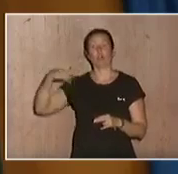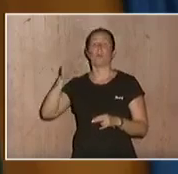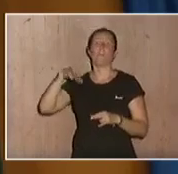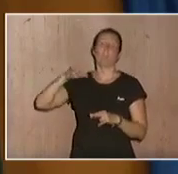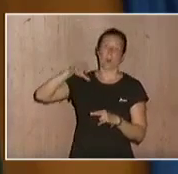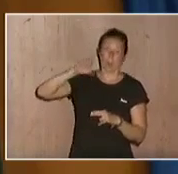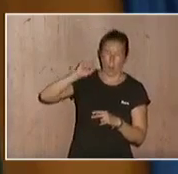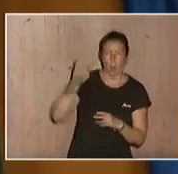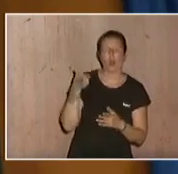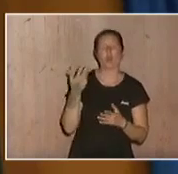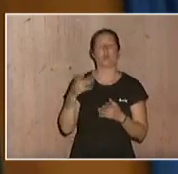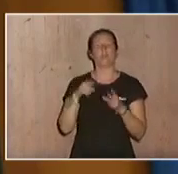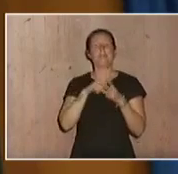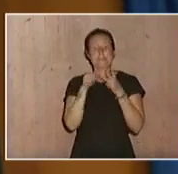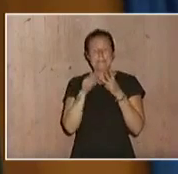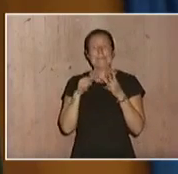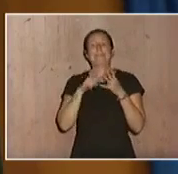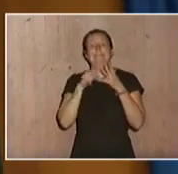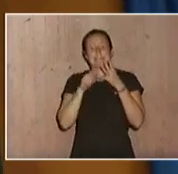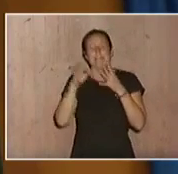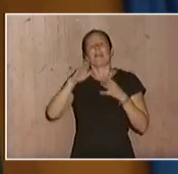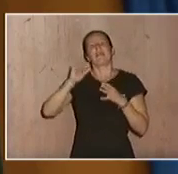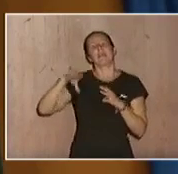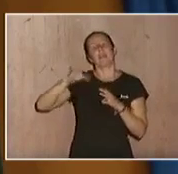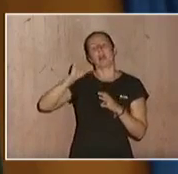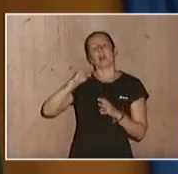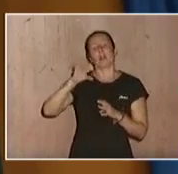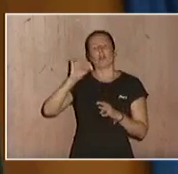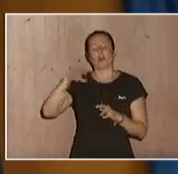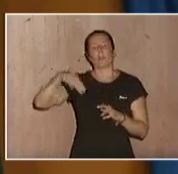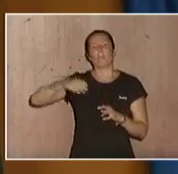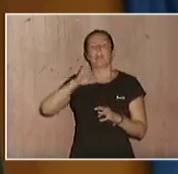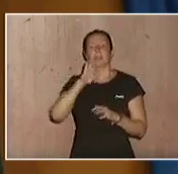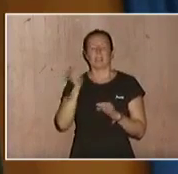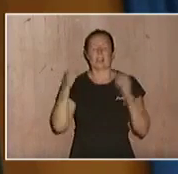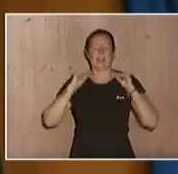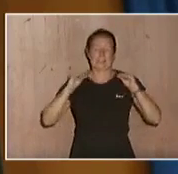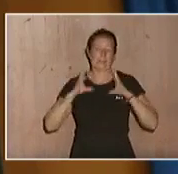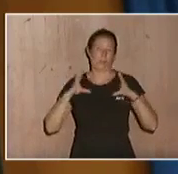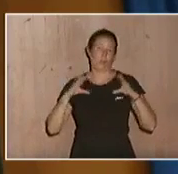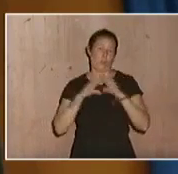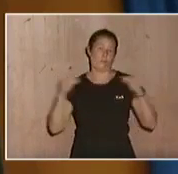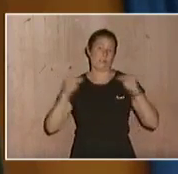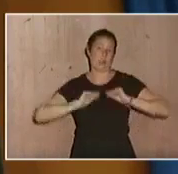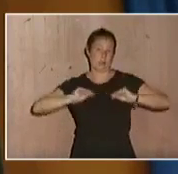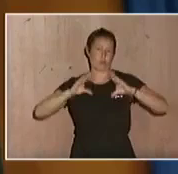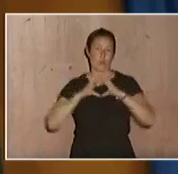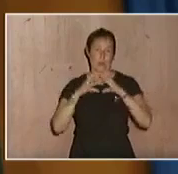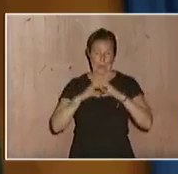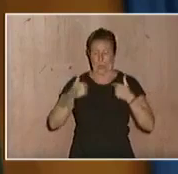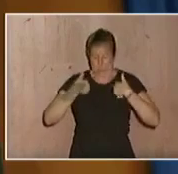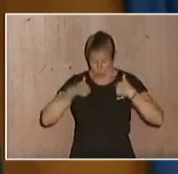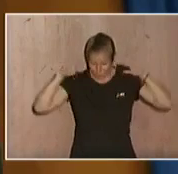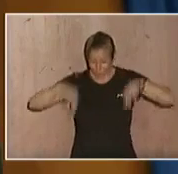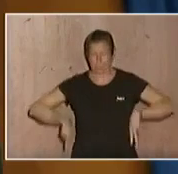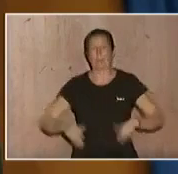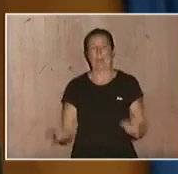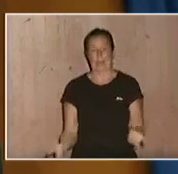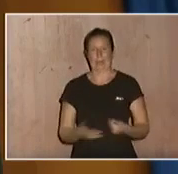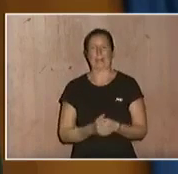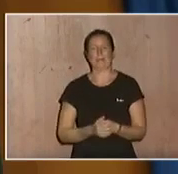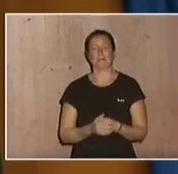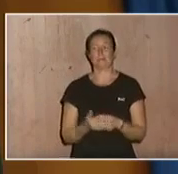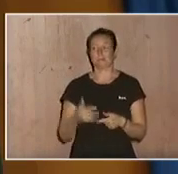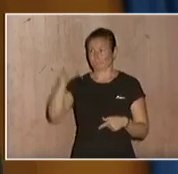Olavide, Ricardo Martínez, profesor de la Universidad de Granada, y yo misma. Todos estamos presentes hoy